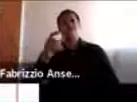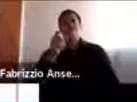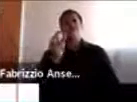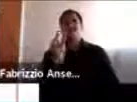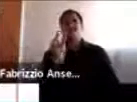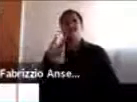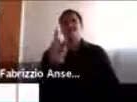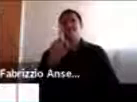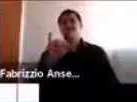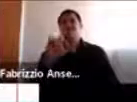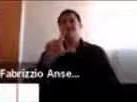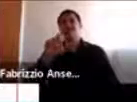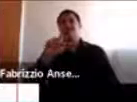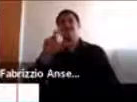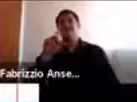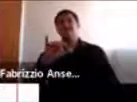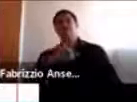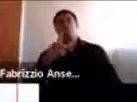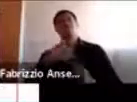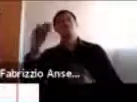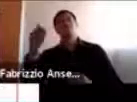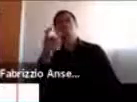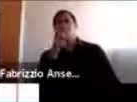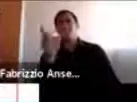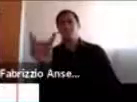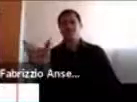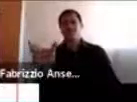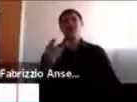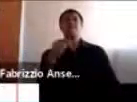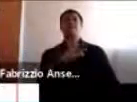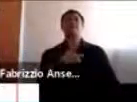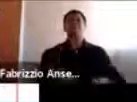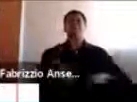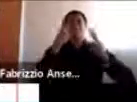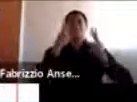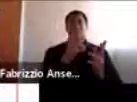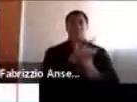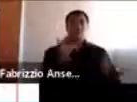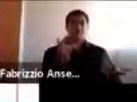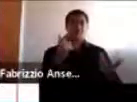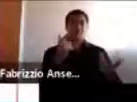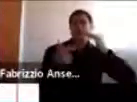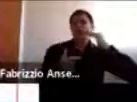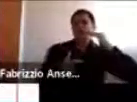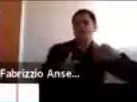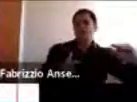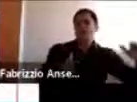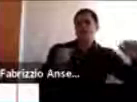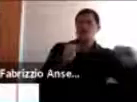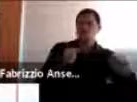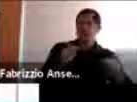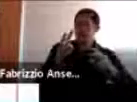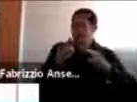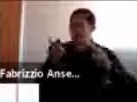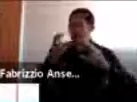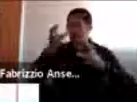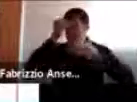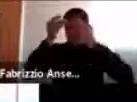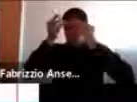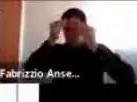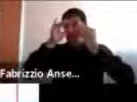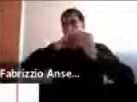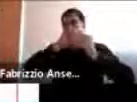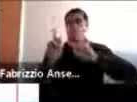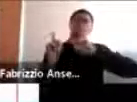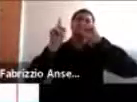y ese apoyo permitiría después pasar a una transferencia para la lectura de textos ya que como decían como decían